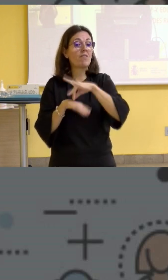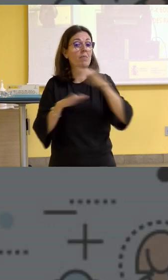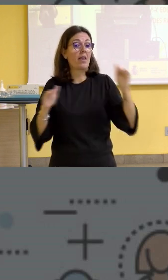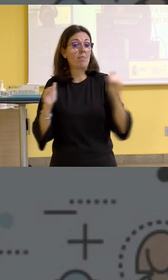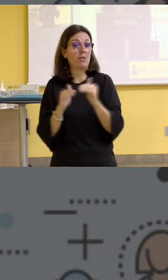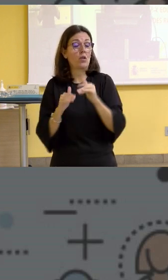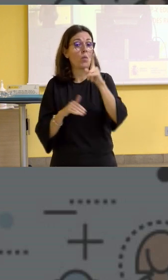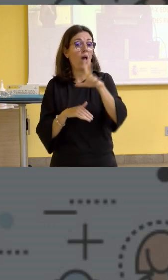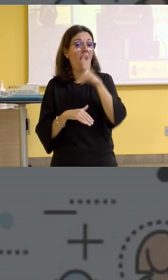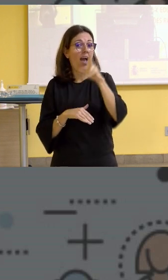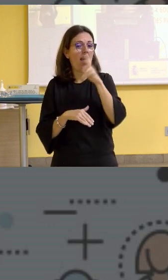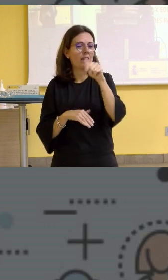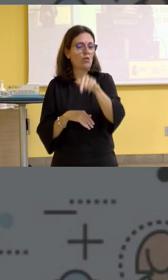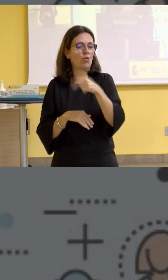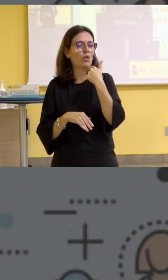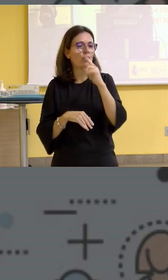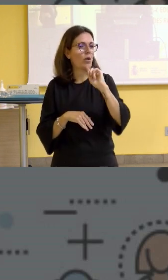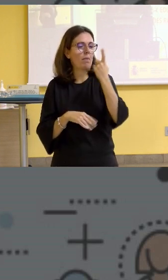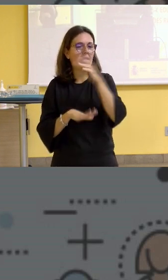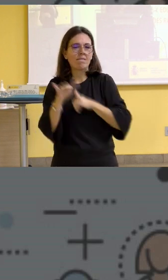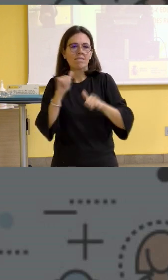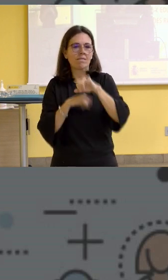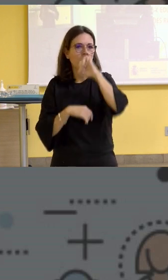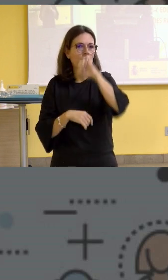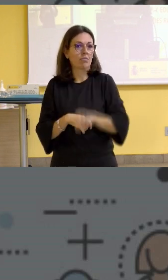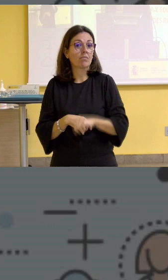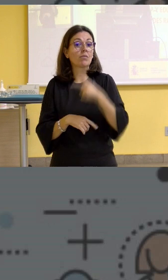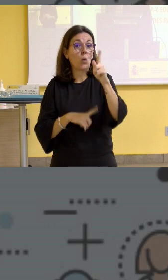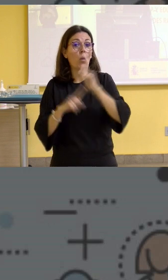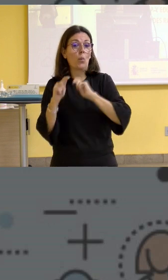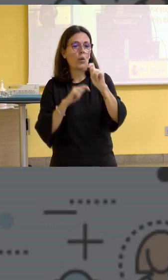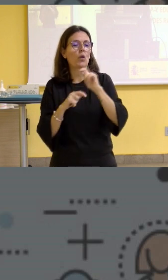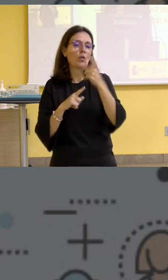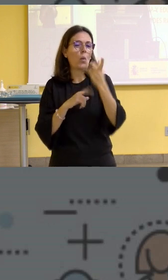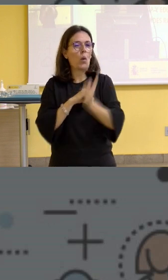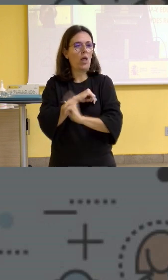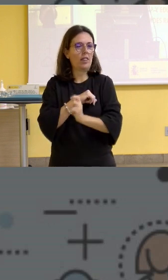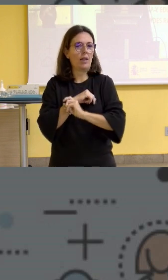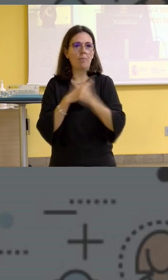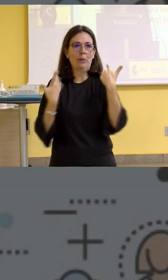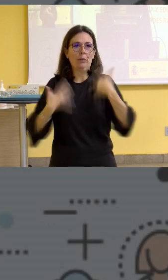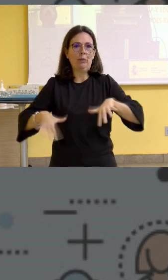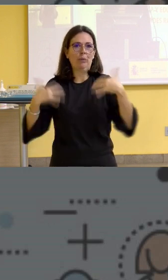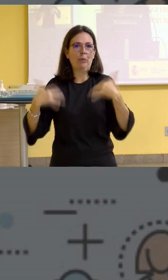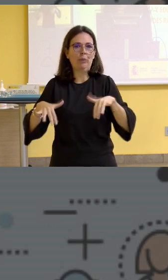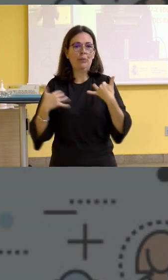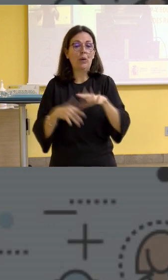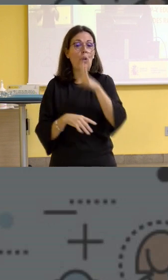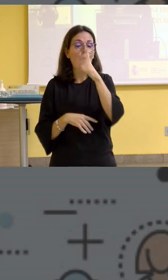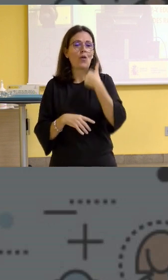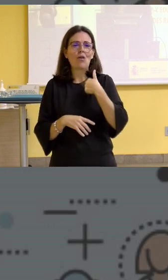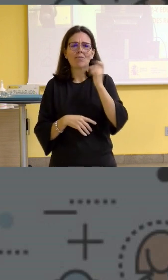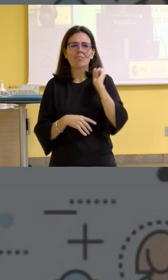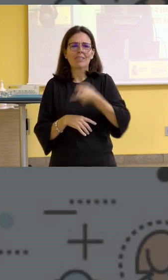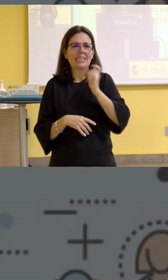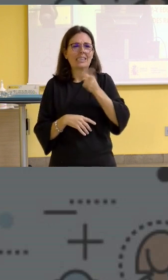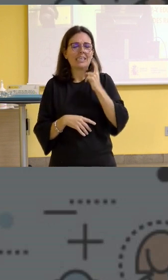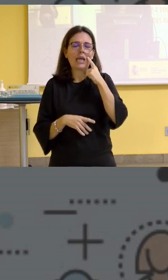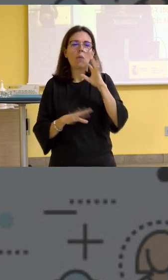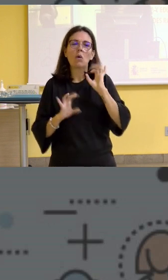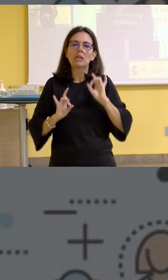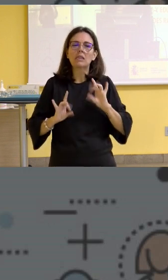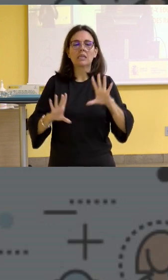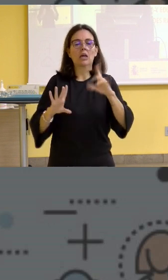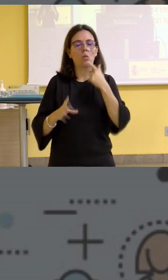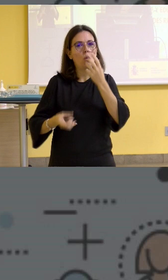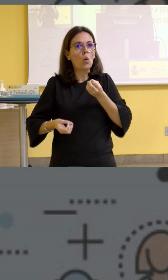es una de mis grandes predilecciones, un periodista me hizo una trampa atroz, puesto que yo suelo ser muy cuidadoso con las